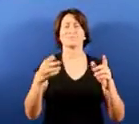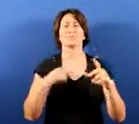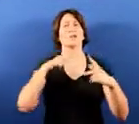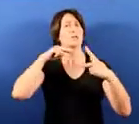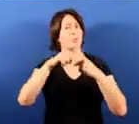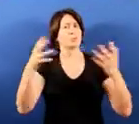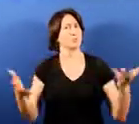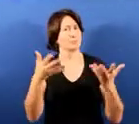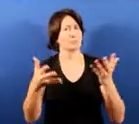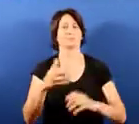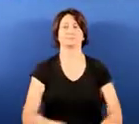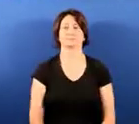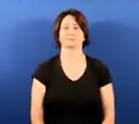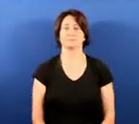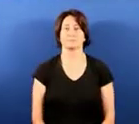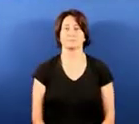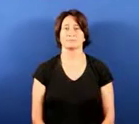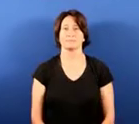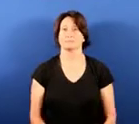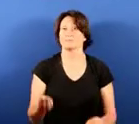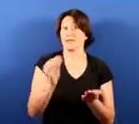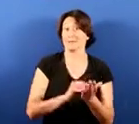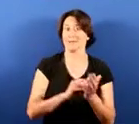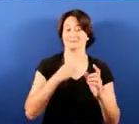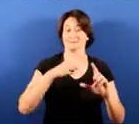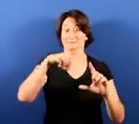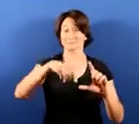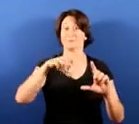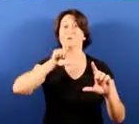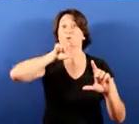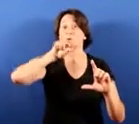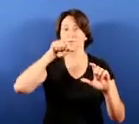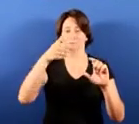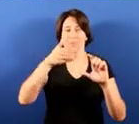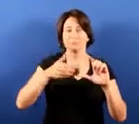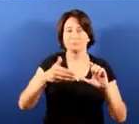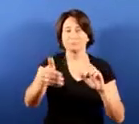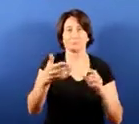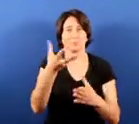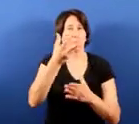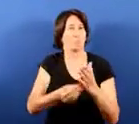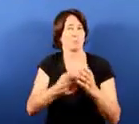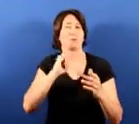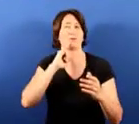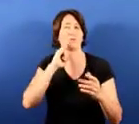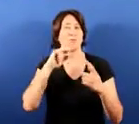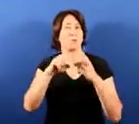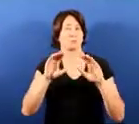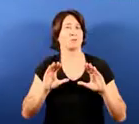la presencia del euskera en la red y celebrar además que en breve se podrá utilizar la plataforma Twitter en